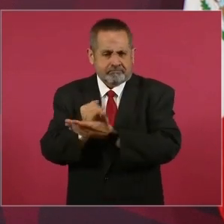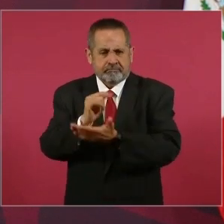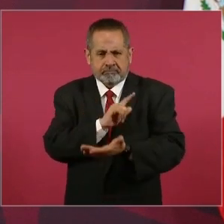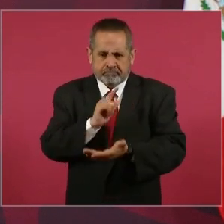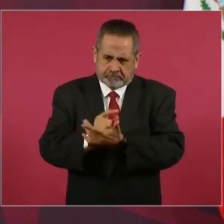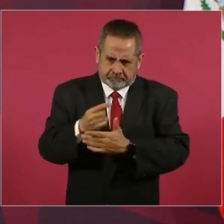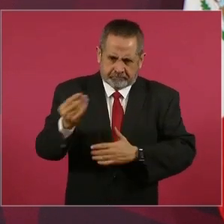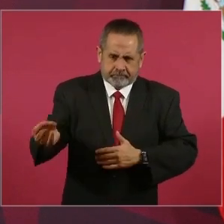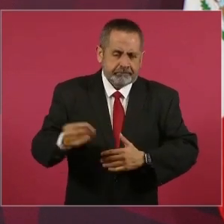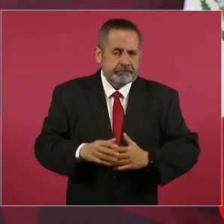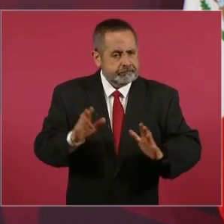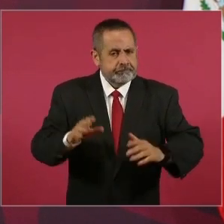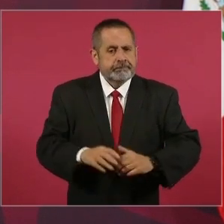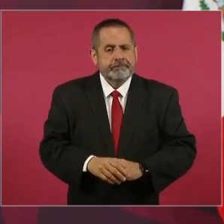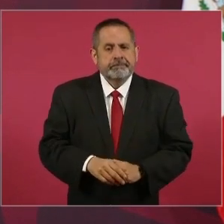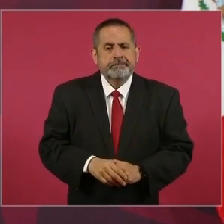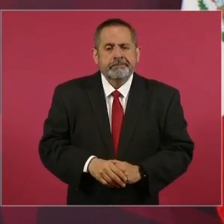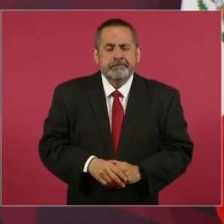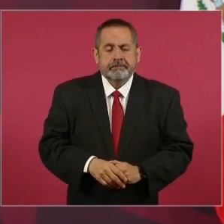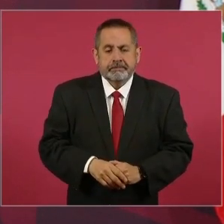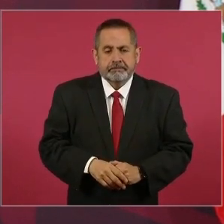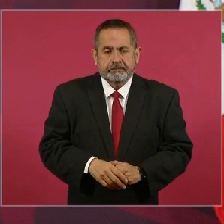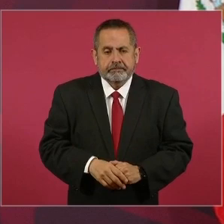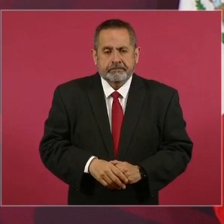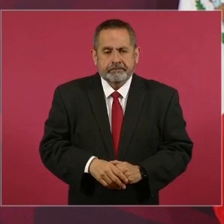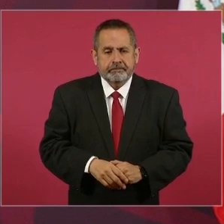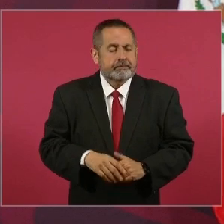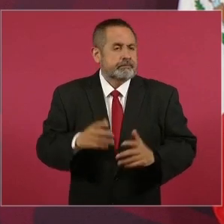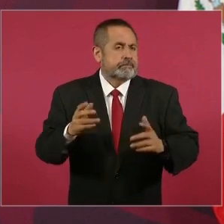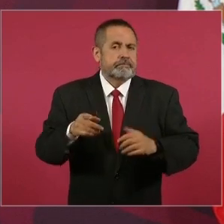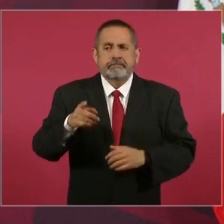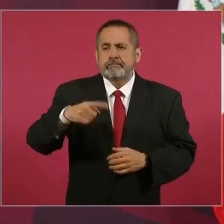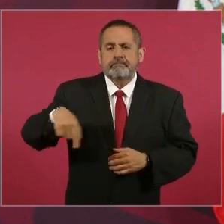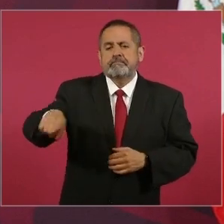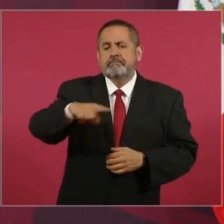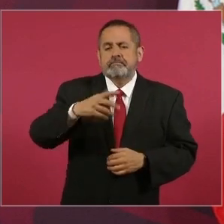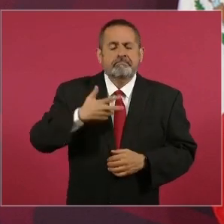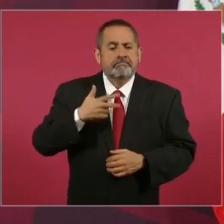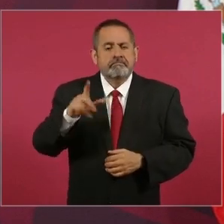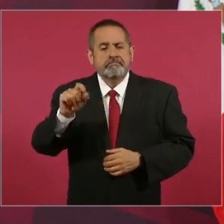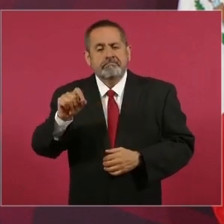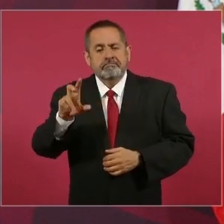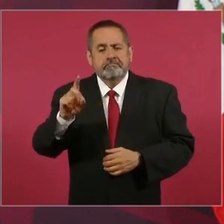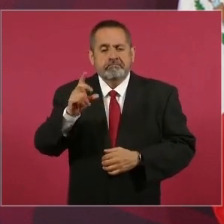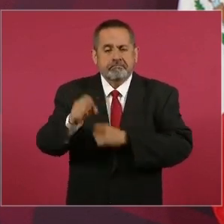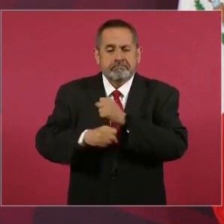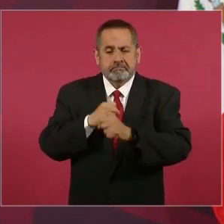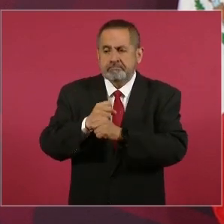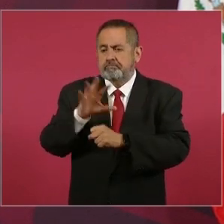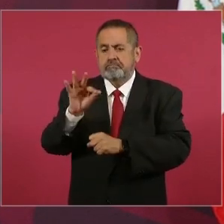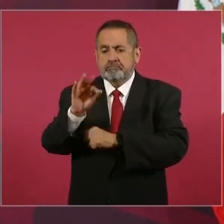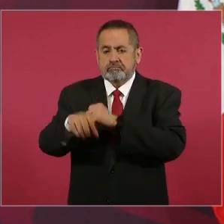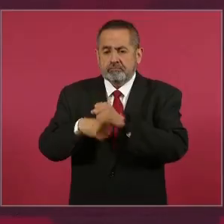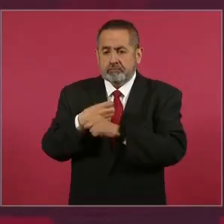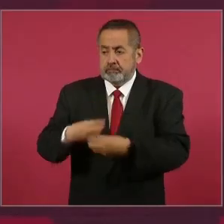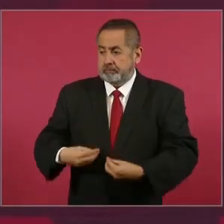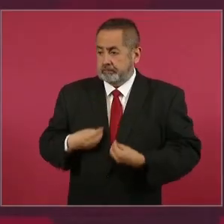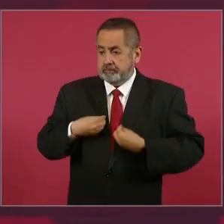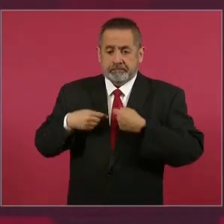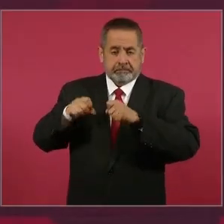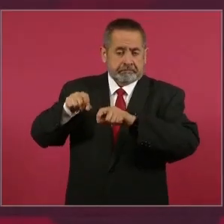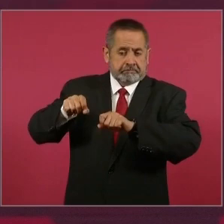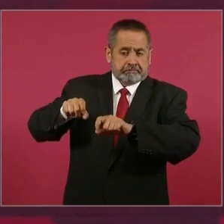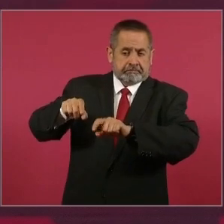hacerle pero pues si ya llevan 20 30 años 40 años